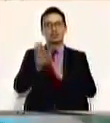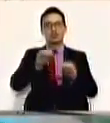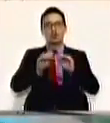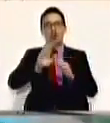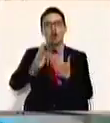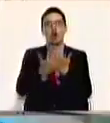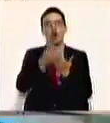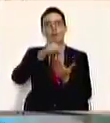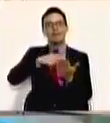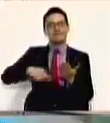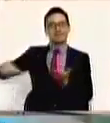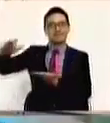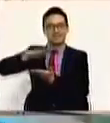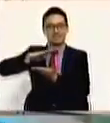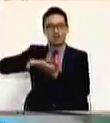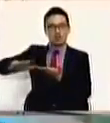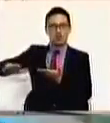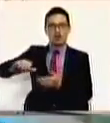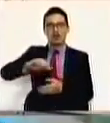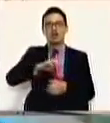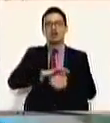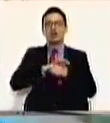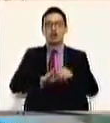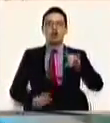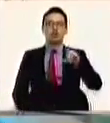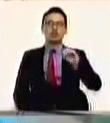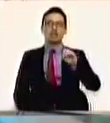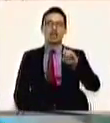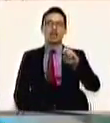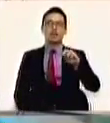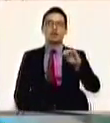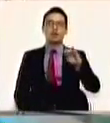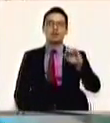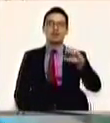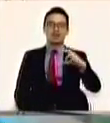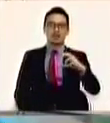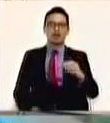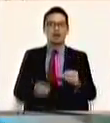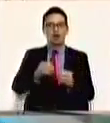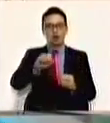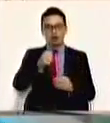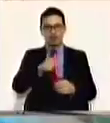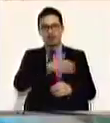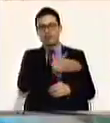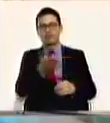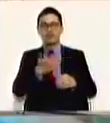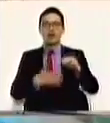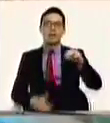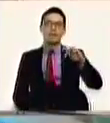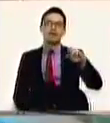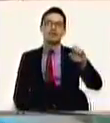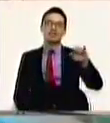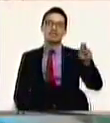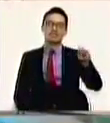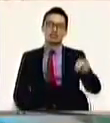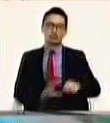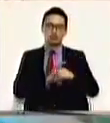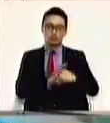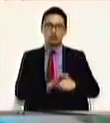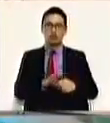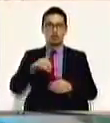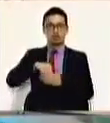para la altillanura, el doctor José Leibovic, con vínculos con Corficolombiana, como Néstor Humberto Martínez, con altísima representación